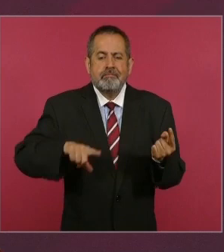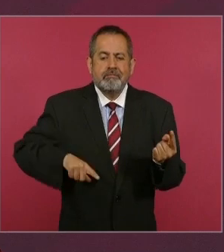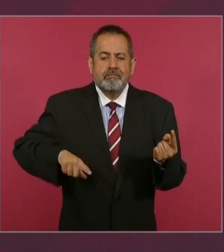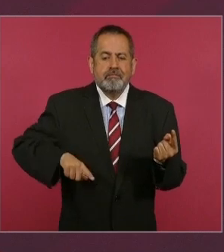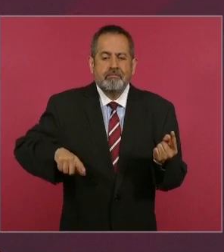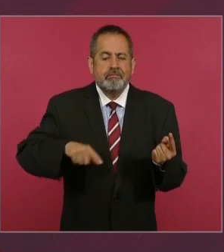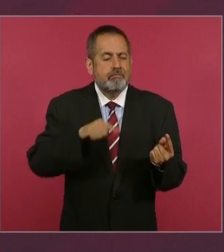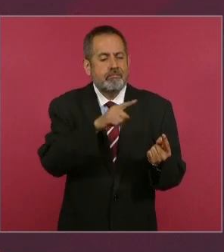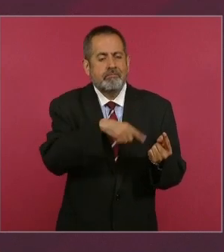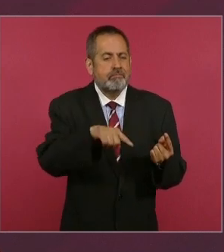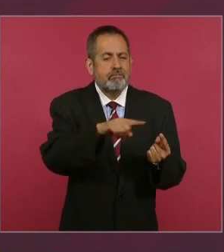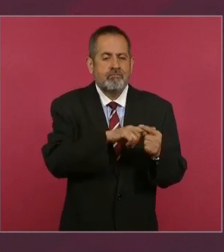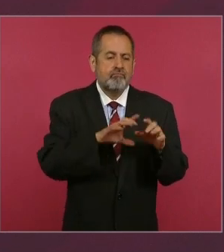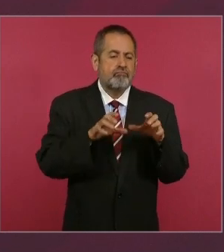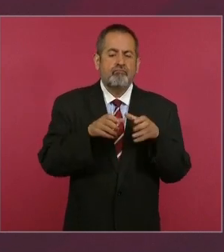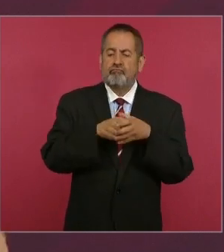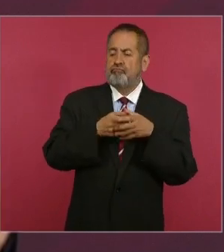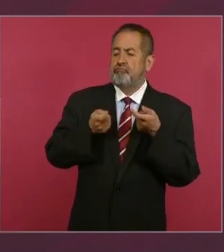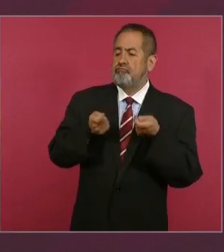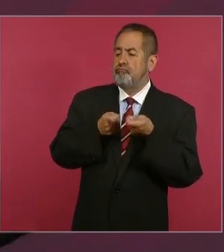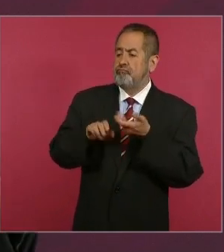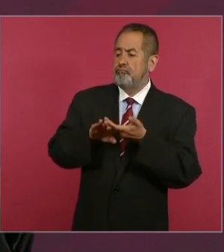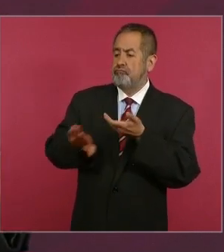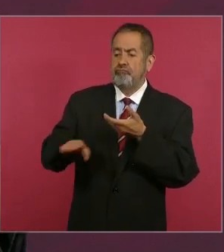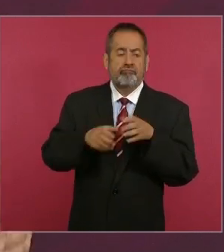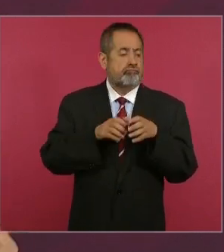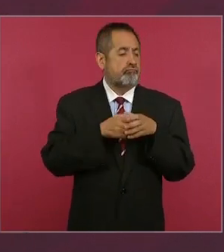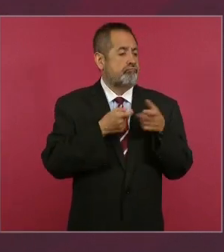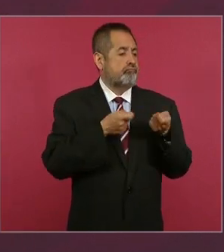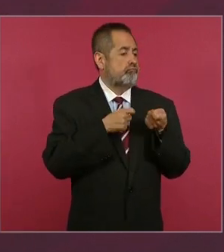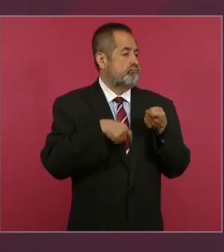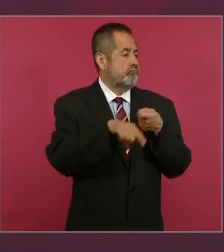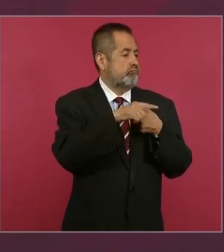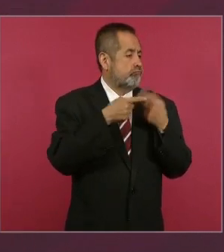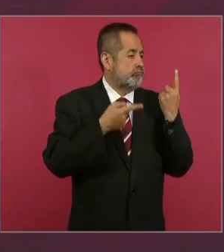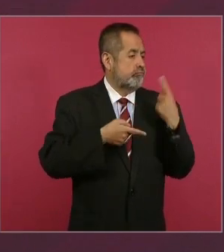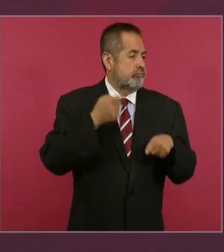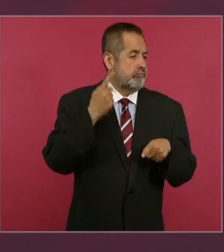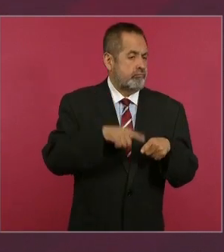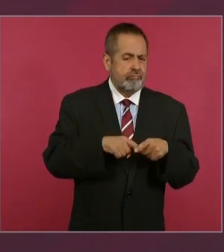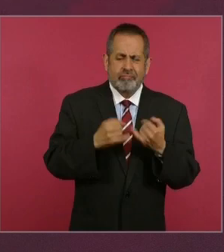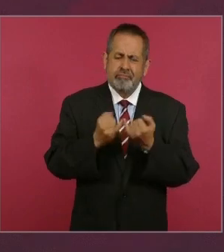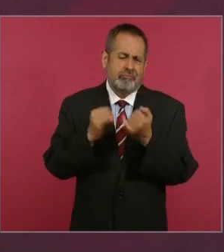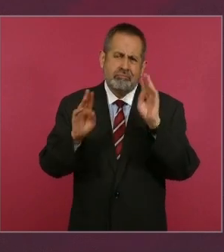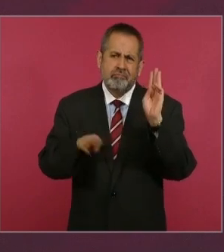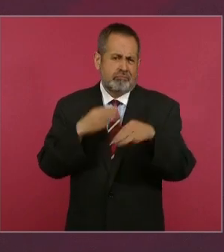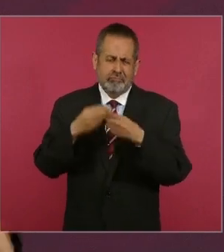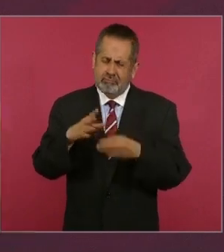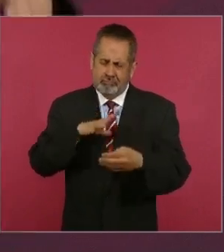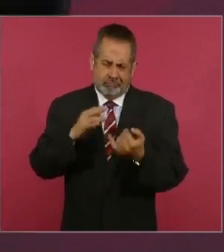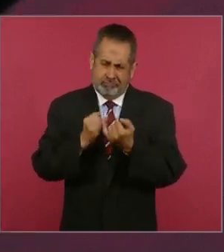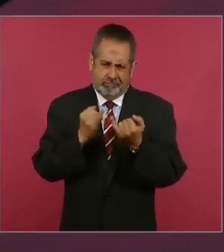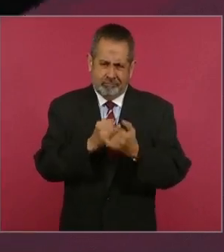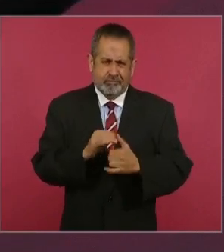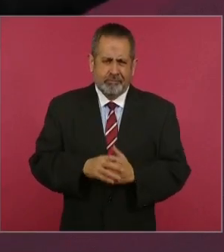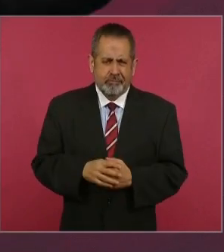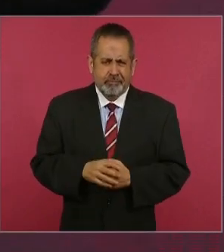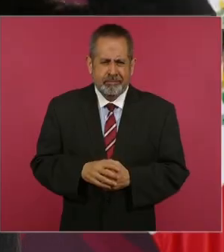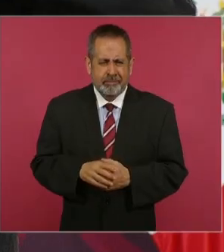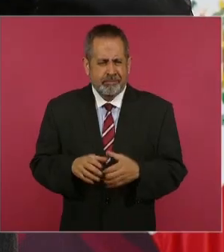gobiernos oligárquicos que existen en todo el mundo Qué es